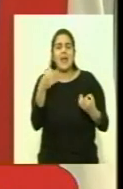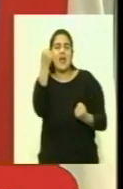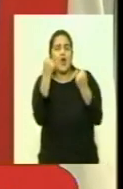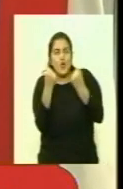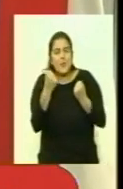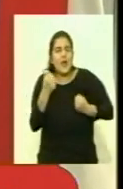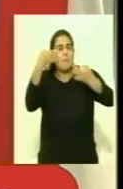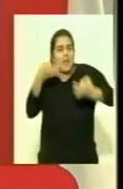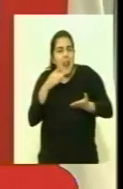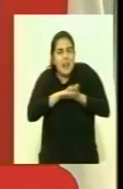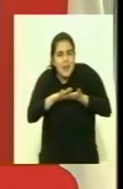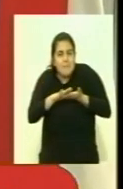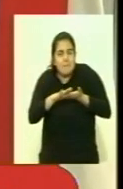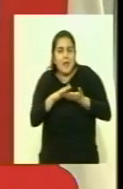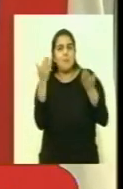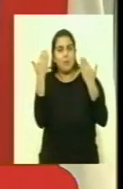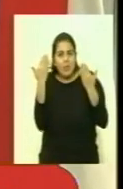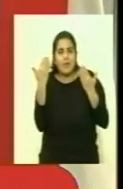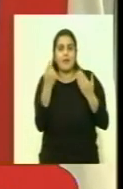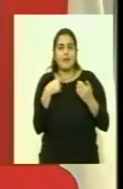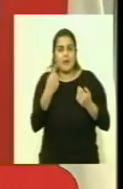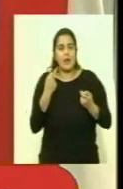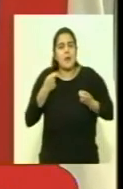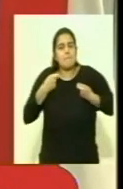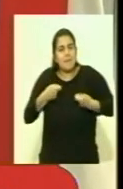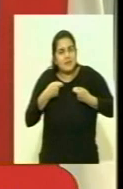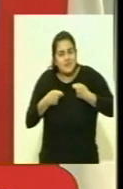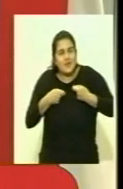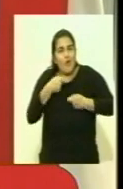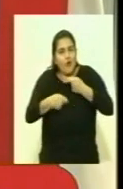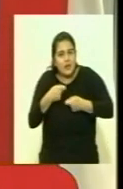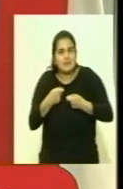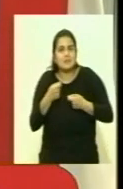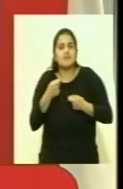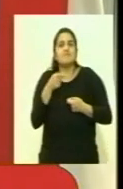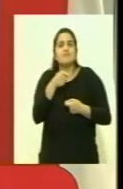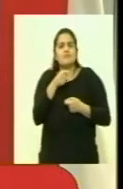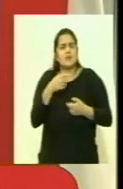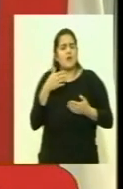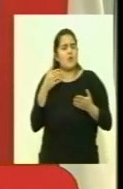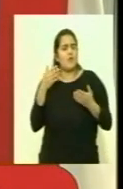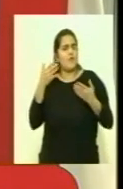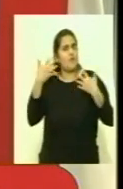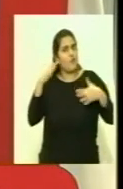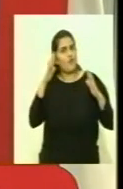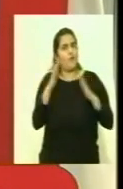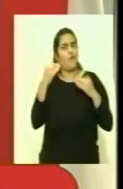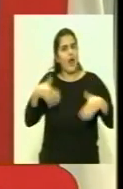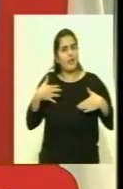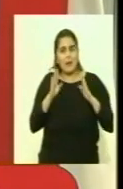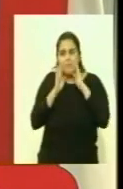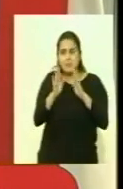financieras y poder realizar inversiones realmente fuertes para atender la